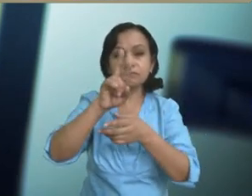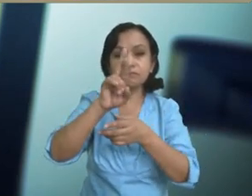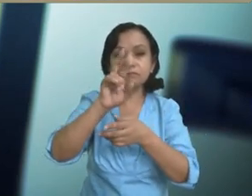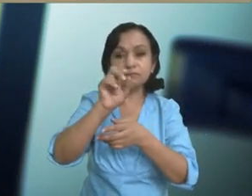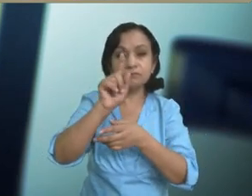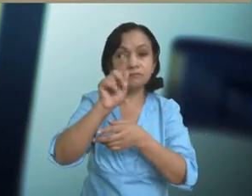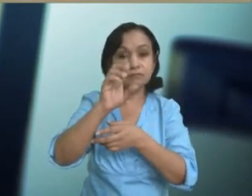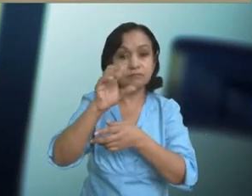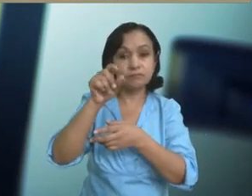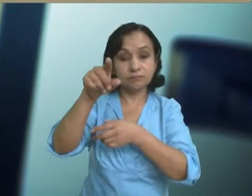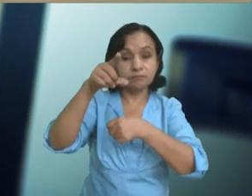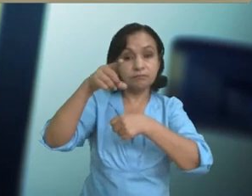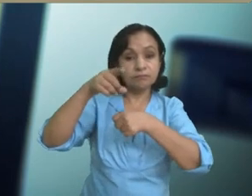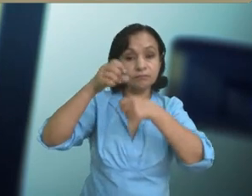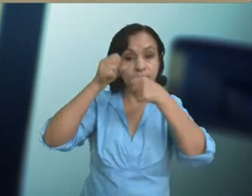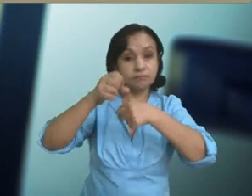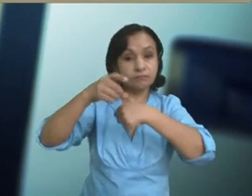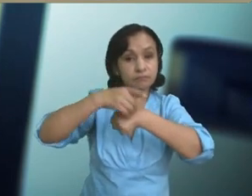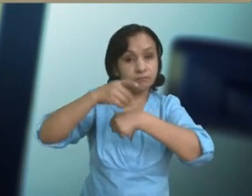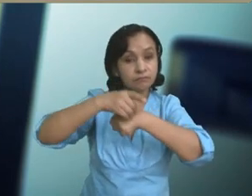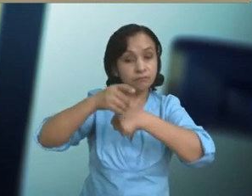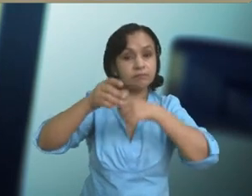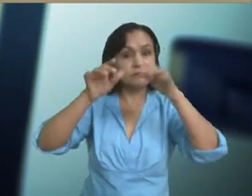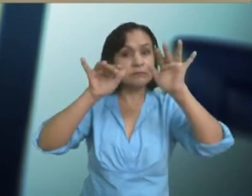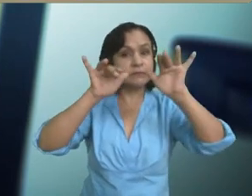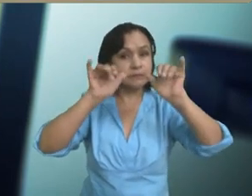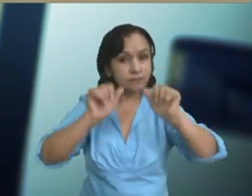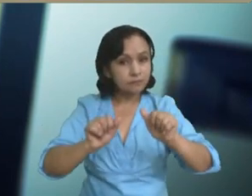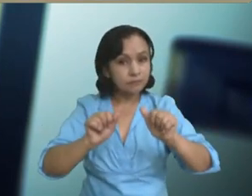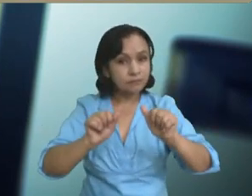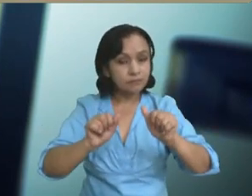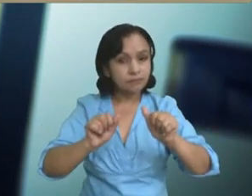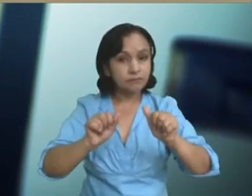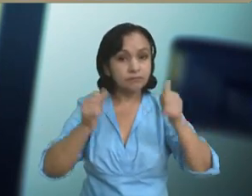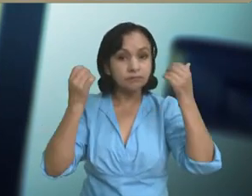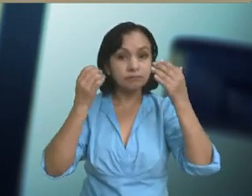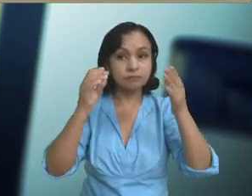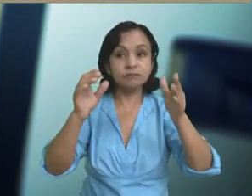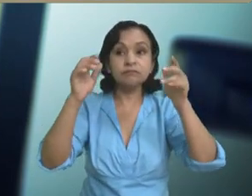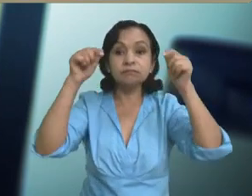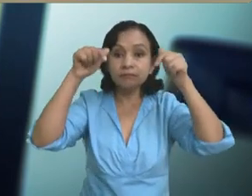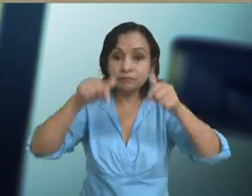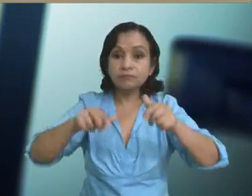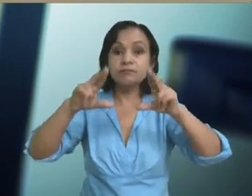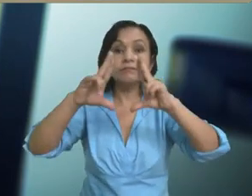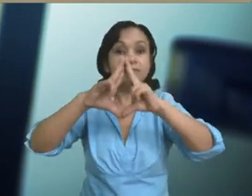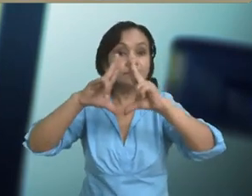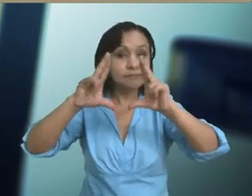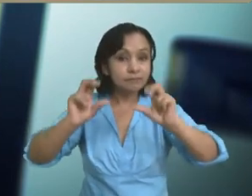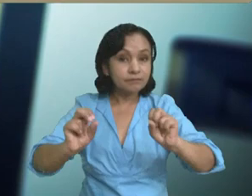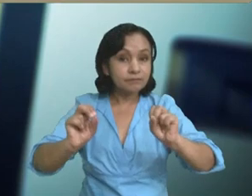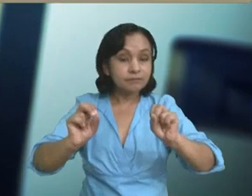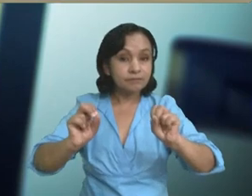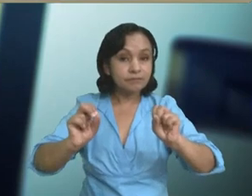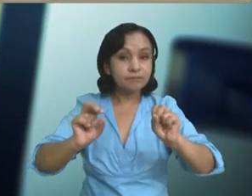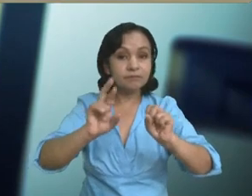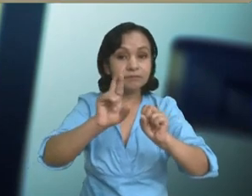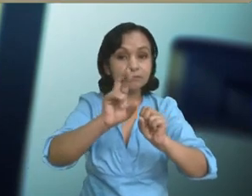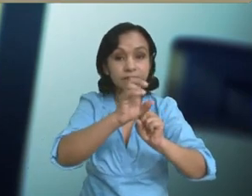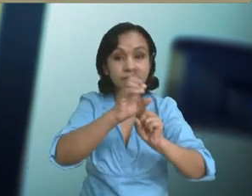mi colega el doctor Michel, está listo a las condiciones de Nicaragua, y hay un nivel,